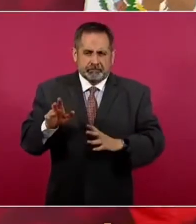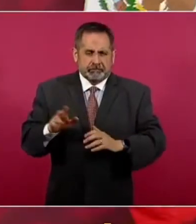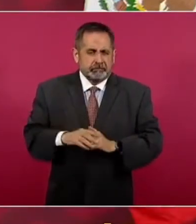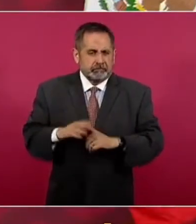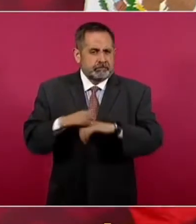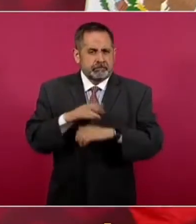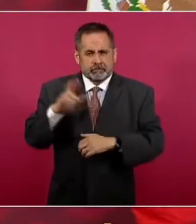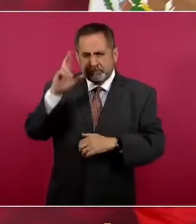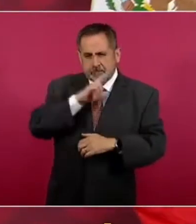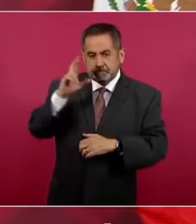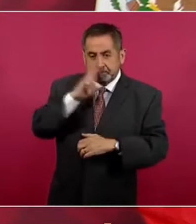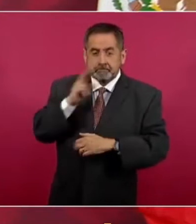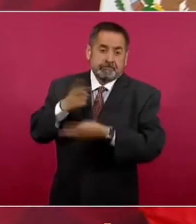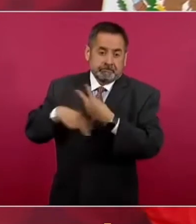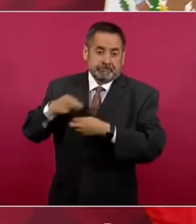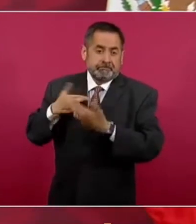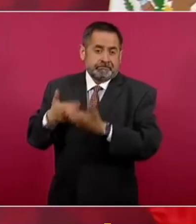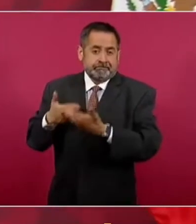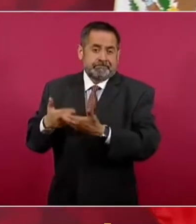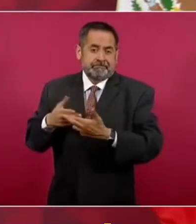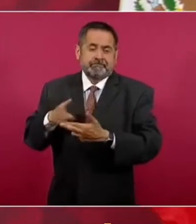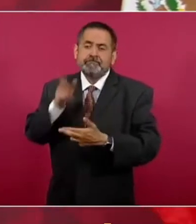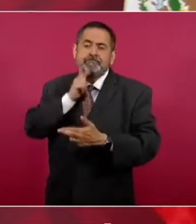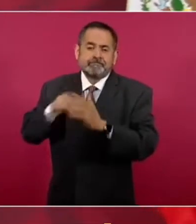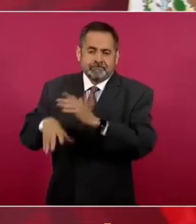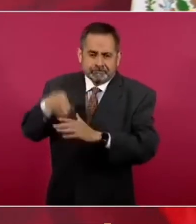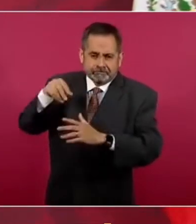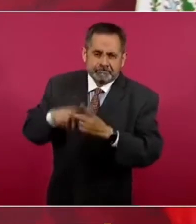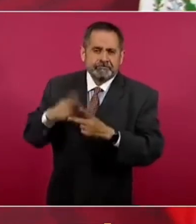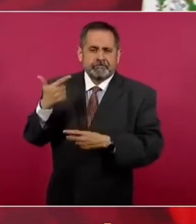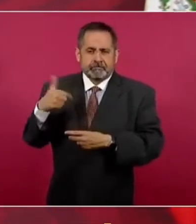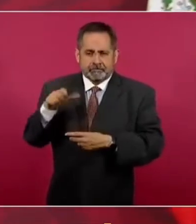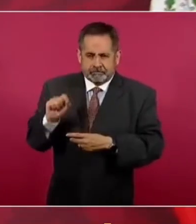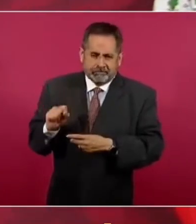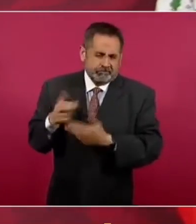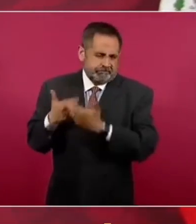porque Rusia produce petróleo y desde luego gas,